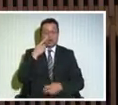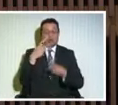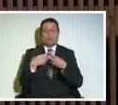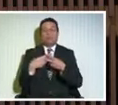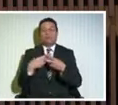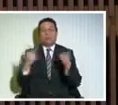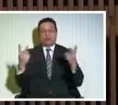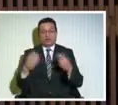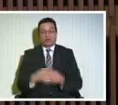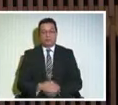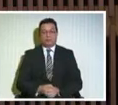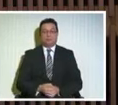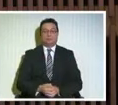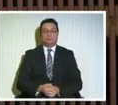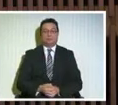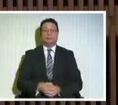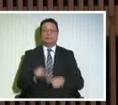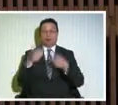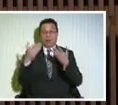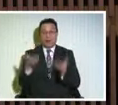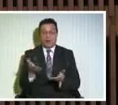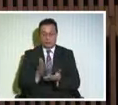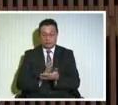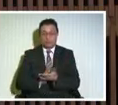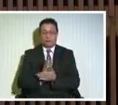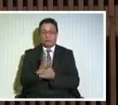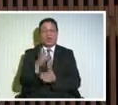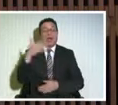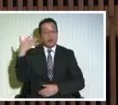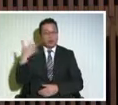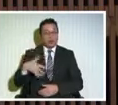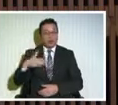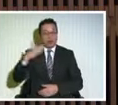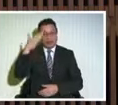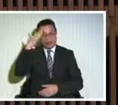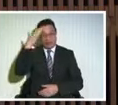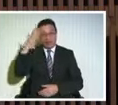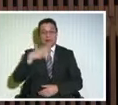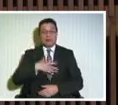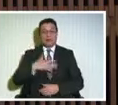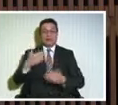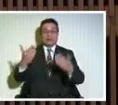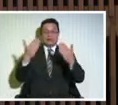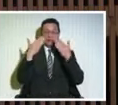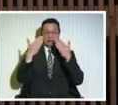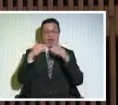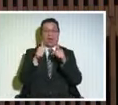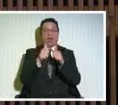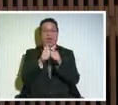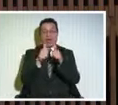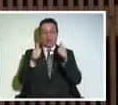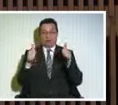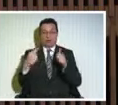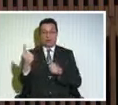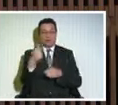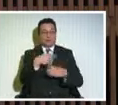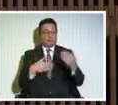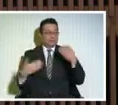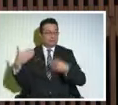público. Para dar inicio a esta importante jornada, queremos saludar a las autoridades que nos